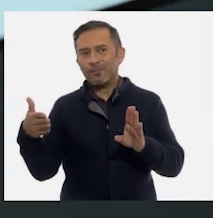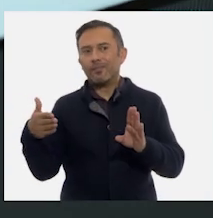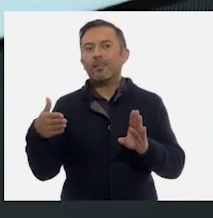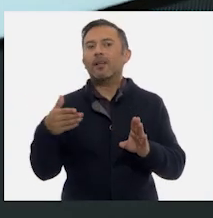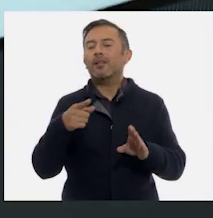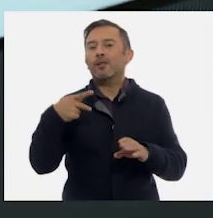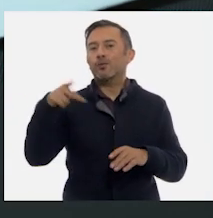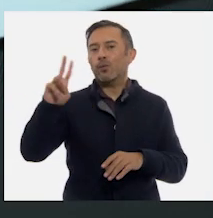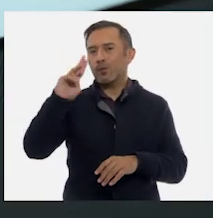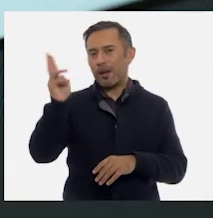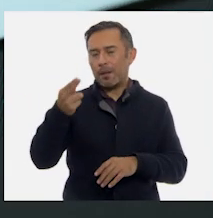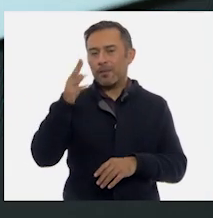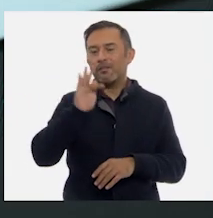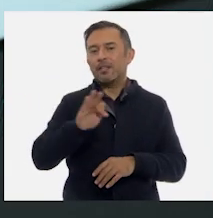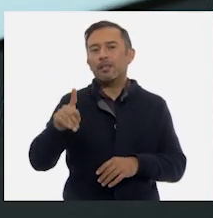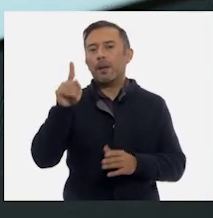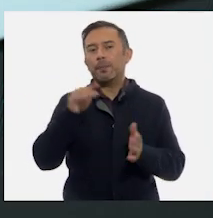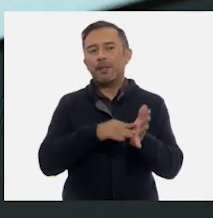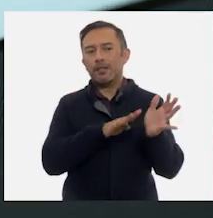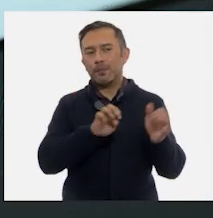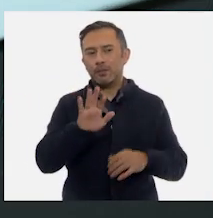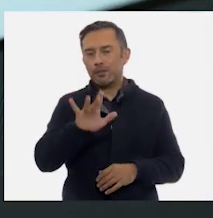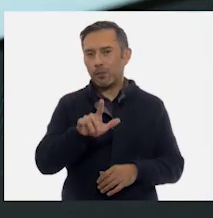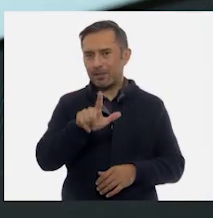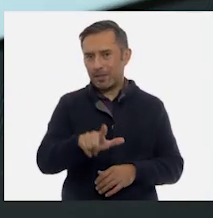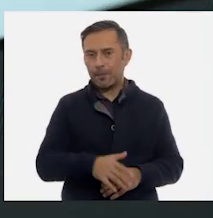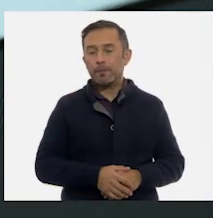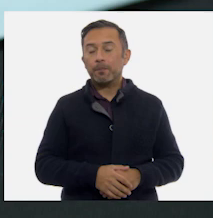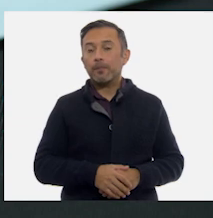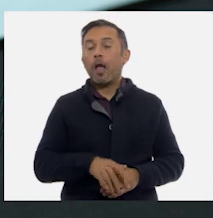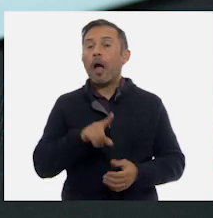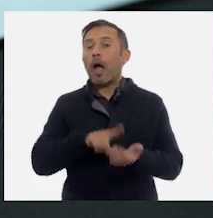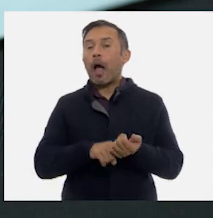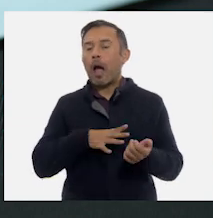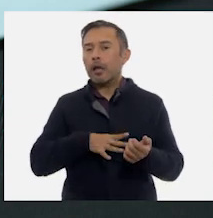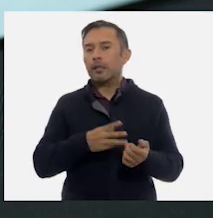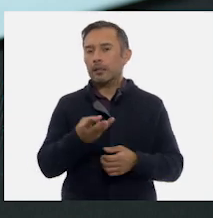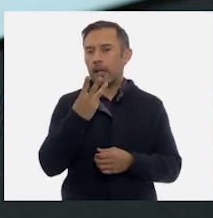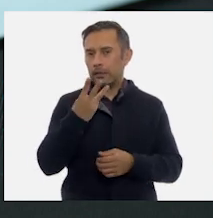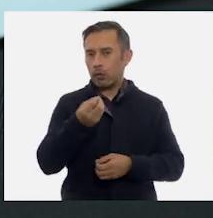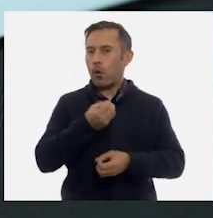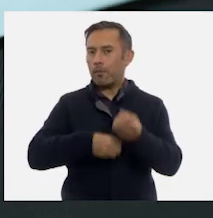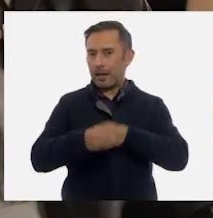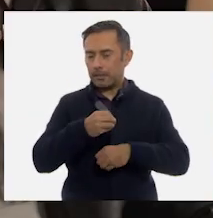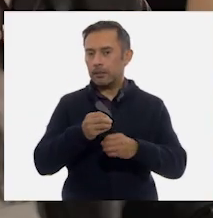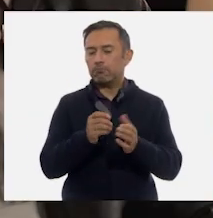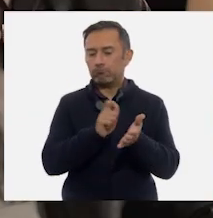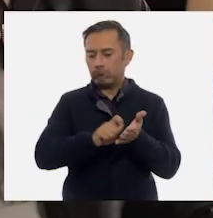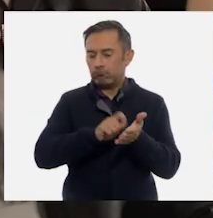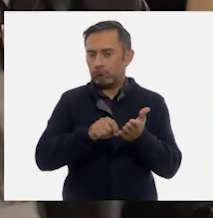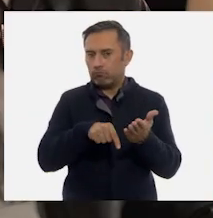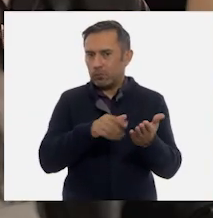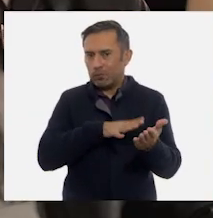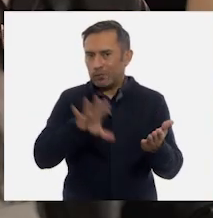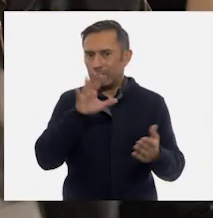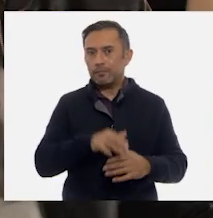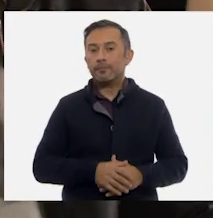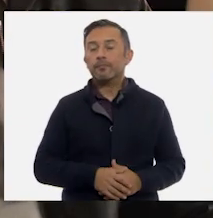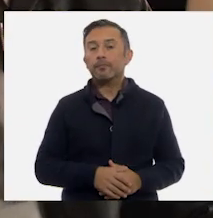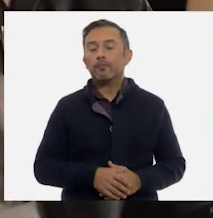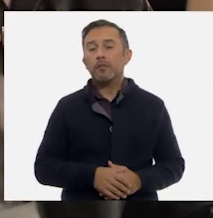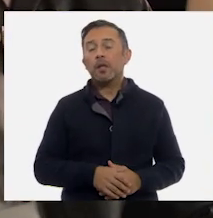en 1957. Y ahí escribe 3 obras que son geniales. Podemos plantear que